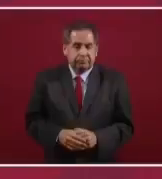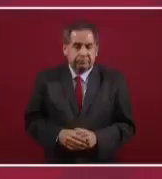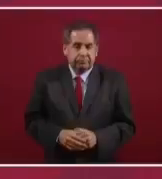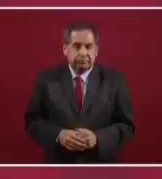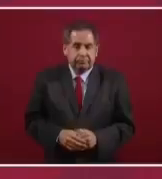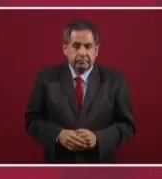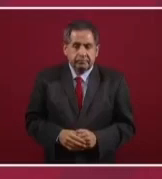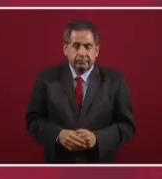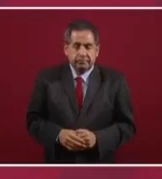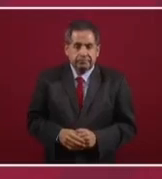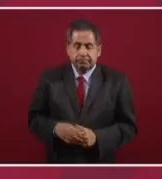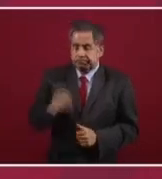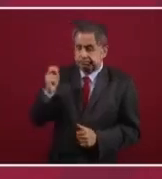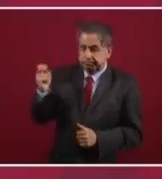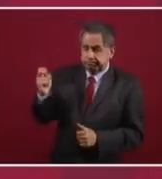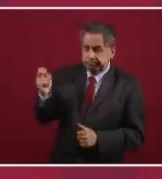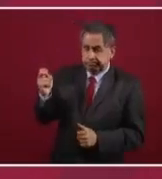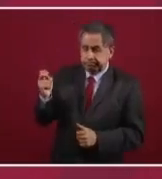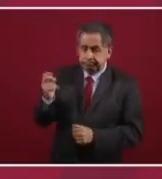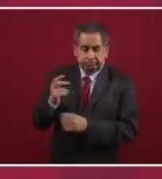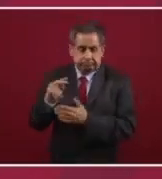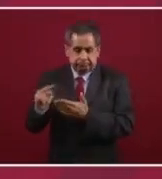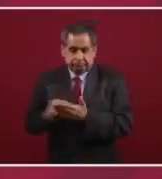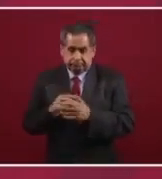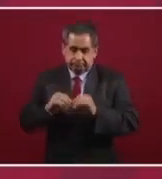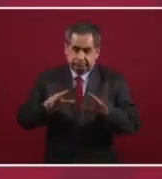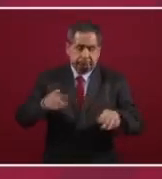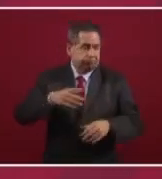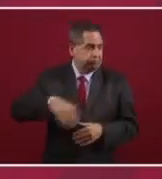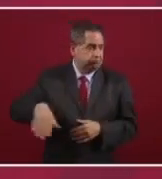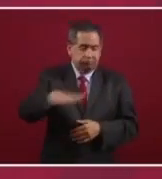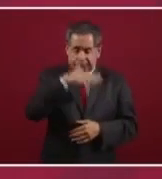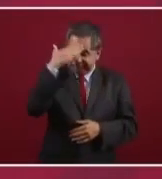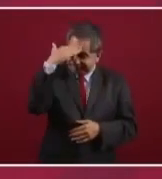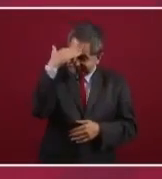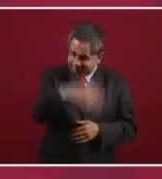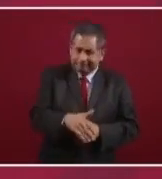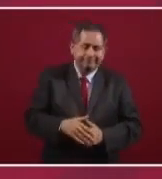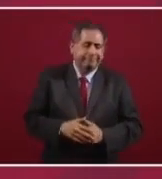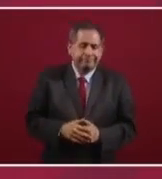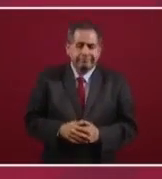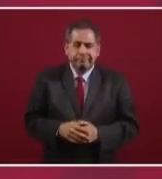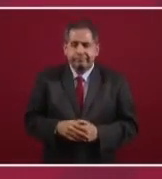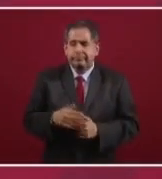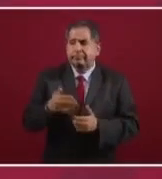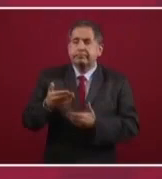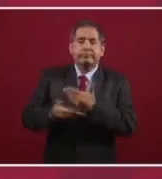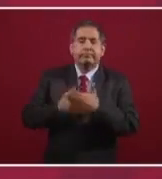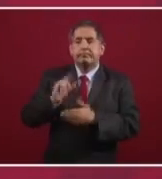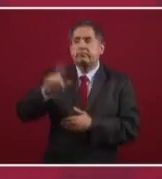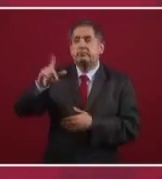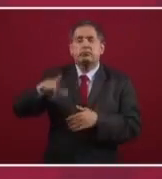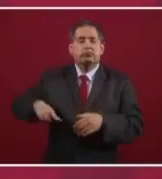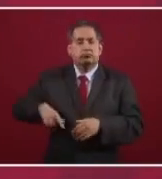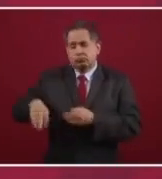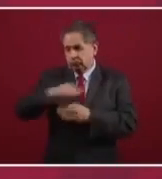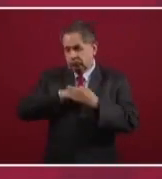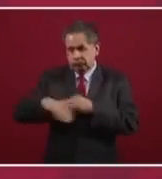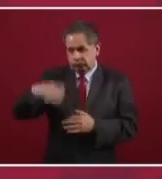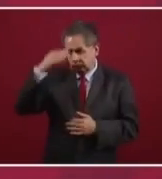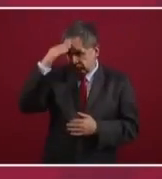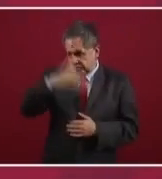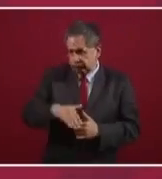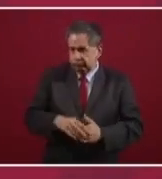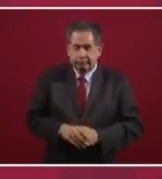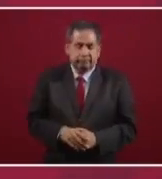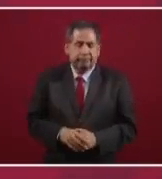Esto lo saben todos los servidores públicos.